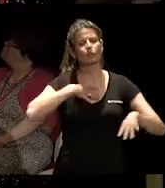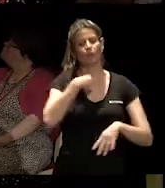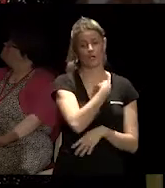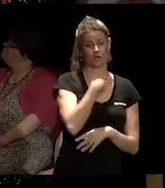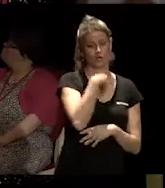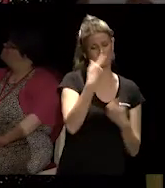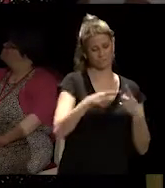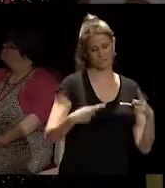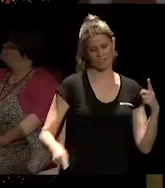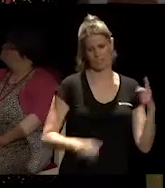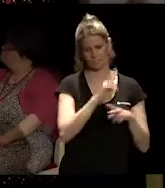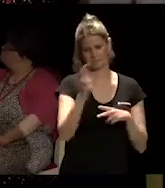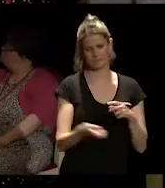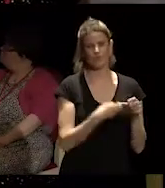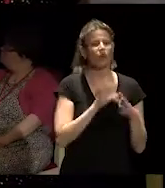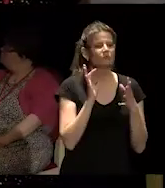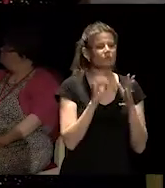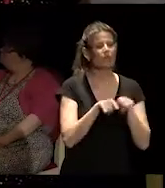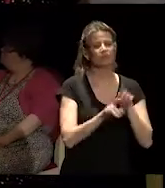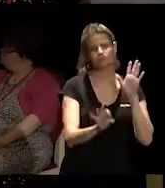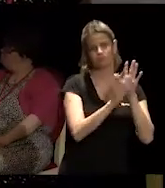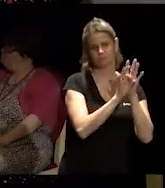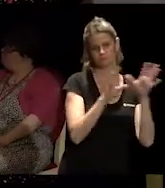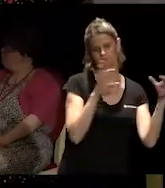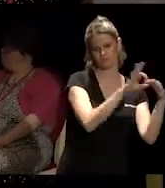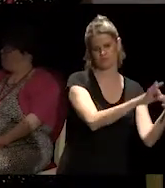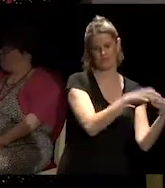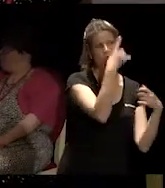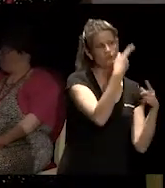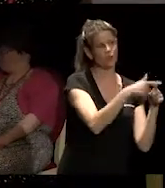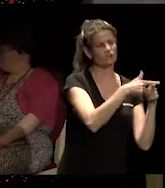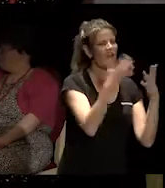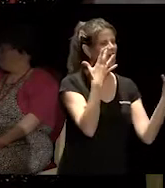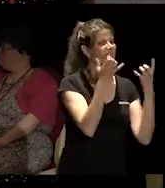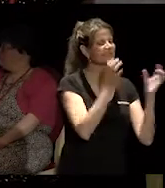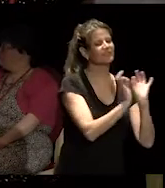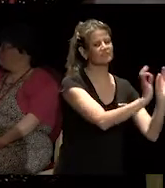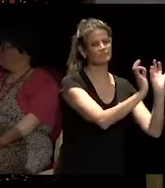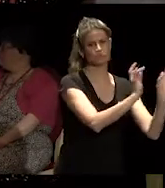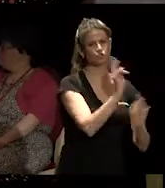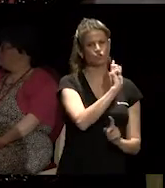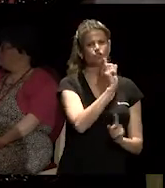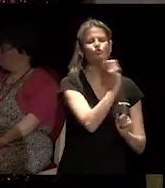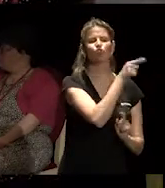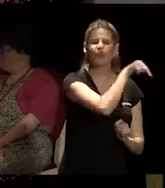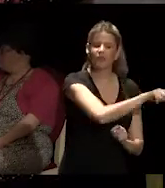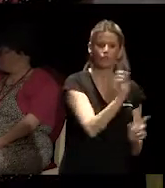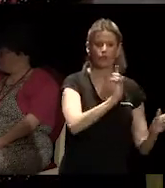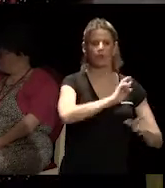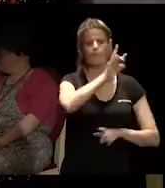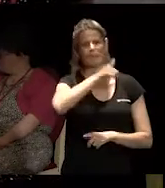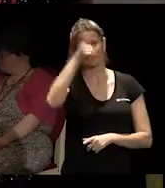aparentemente sufriendo estereotipos? No solamente lo decimos desde el ámbito artístico, sino en todo lo que son procesos de